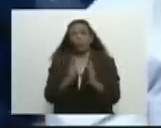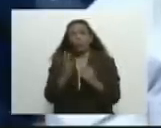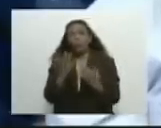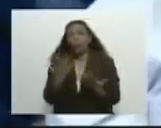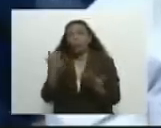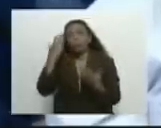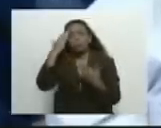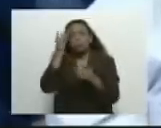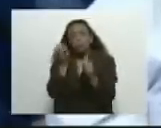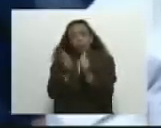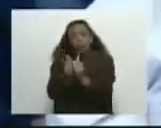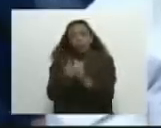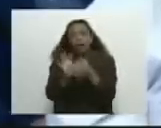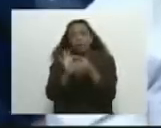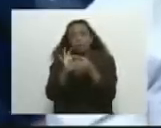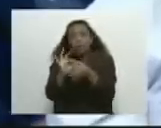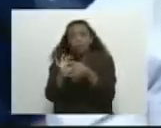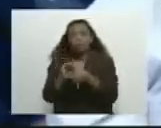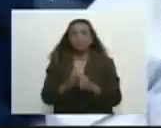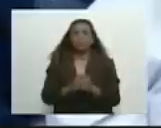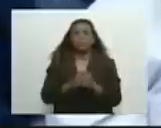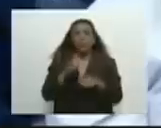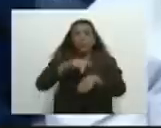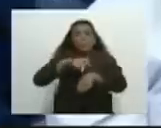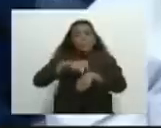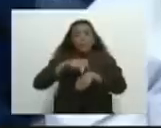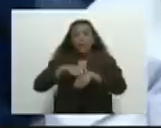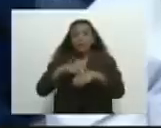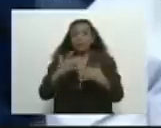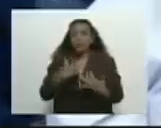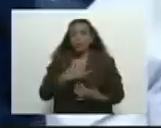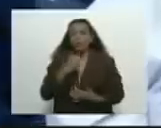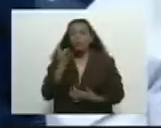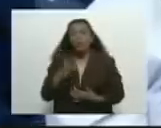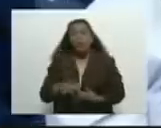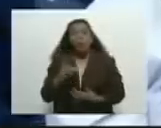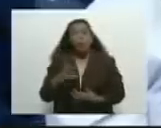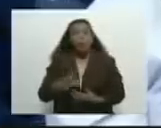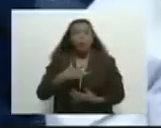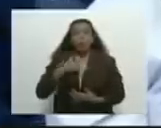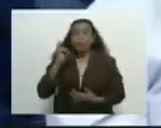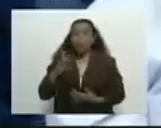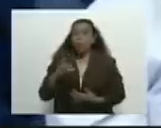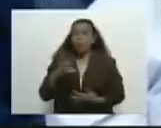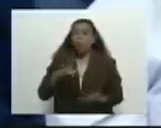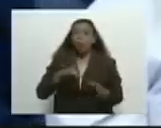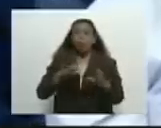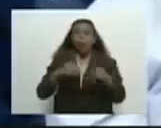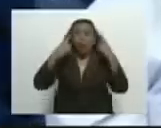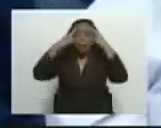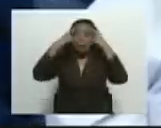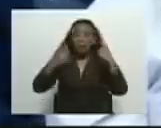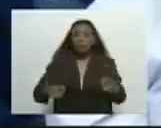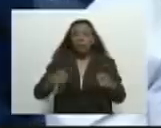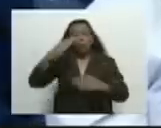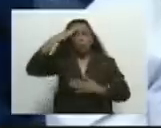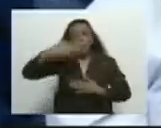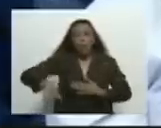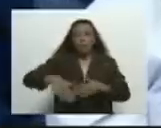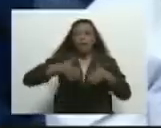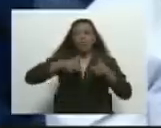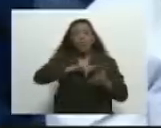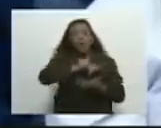unidad en este momento doloroso para la aviación militar bolivariana y para la Fuerza Armada Nacional